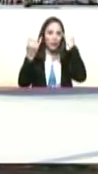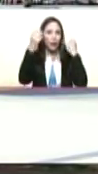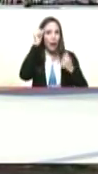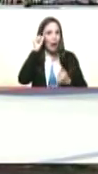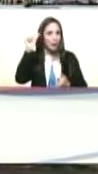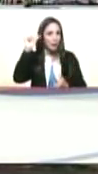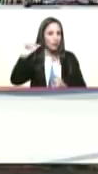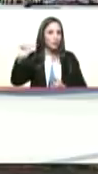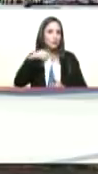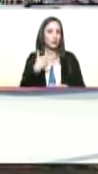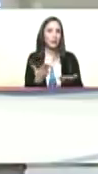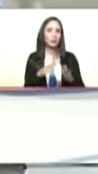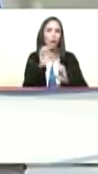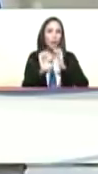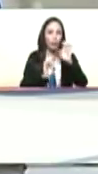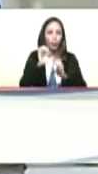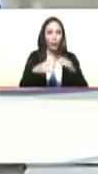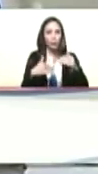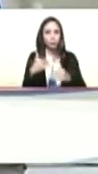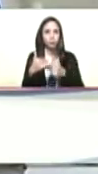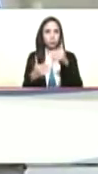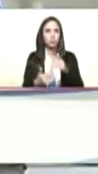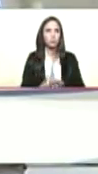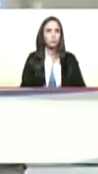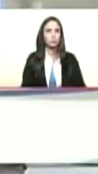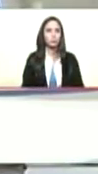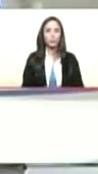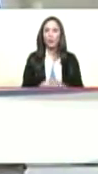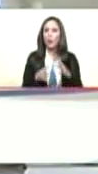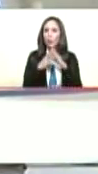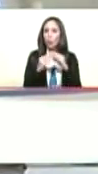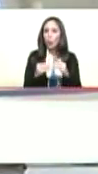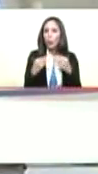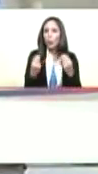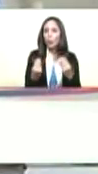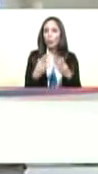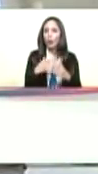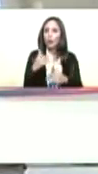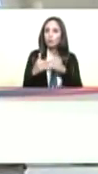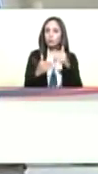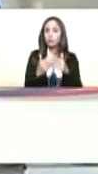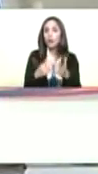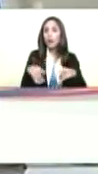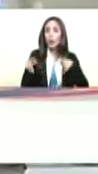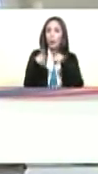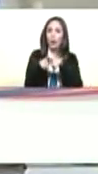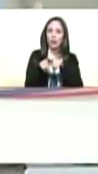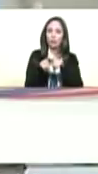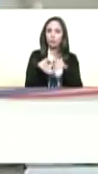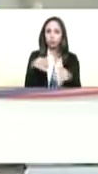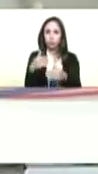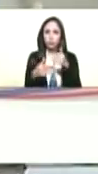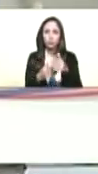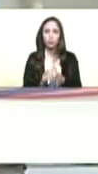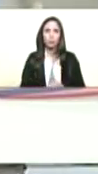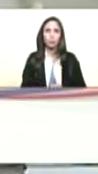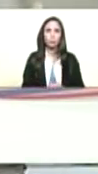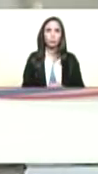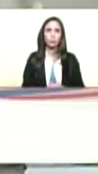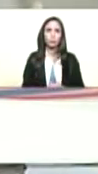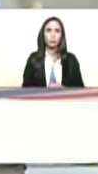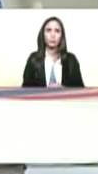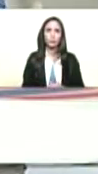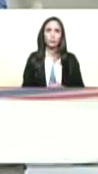ampliar. Fíjense ustedes que todo esto nació en el mismo parto. En el mismo parto. Un solo